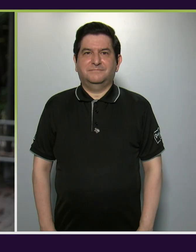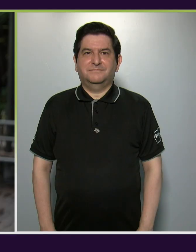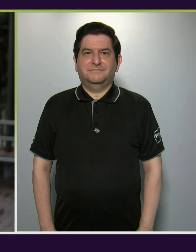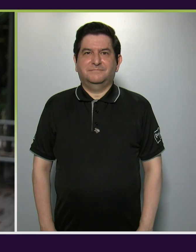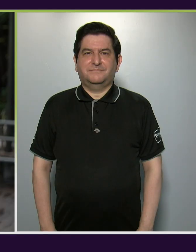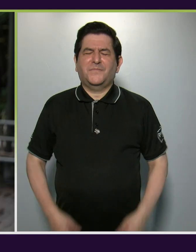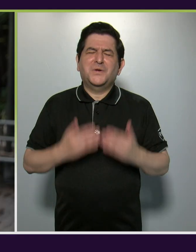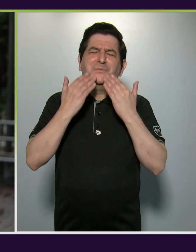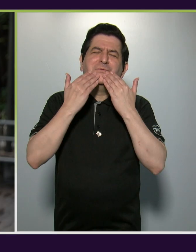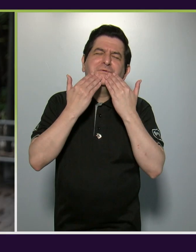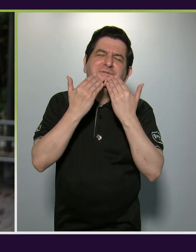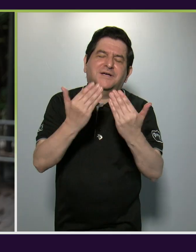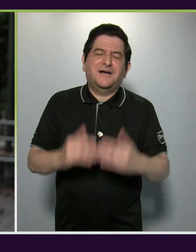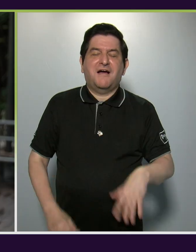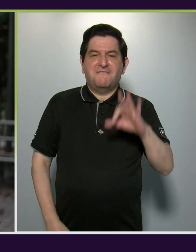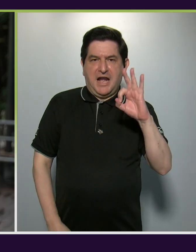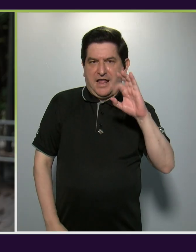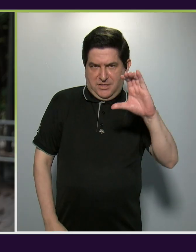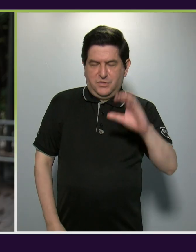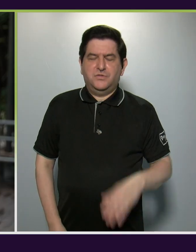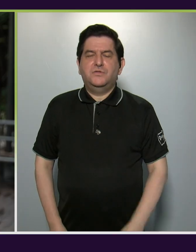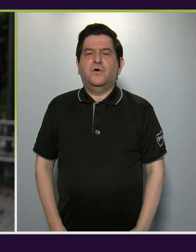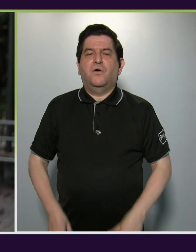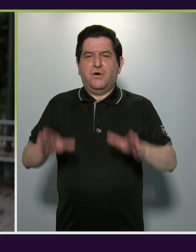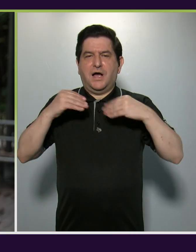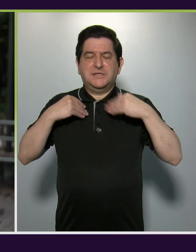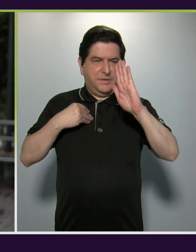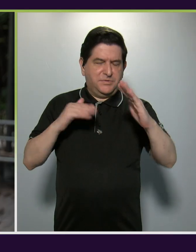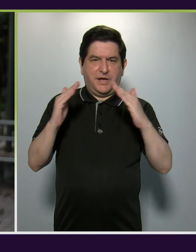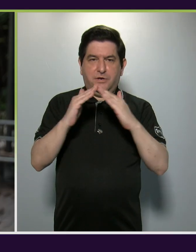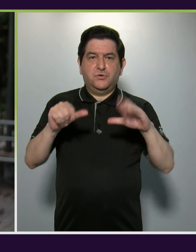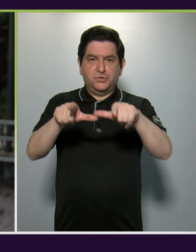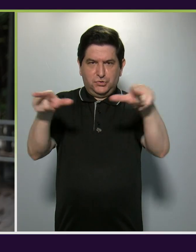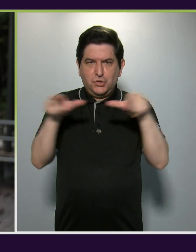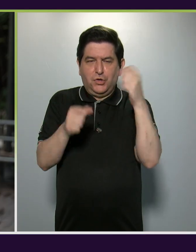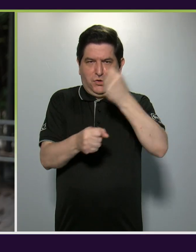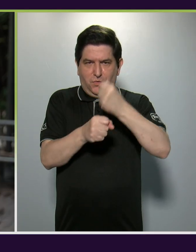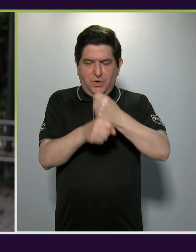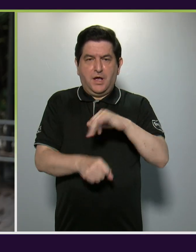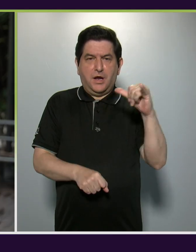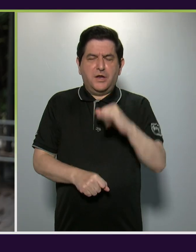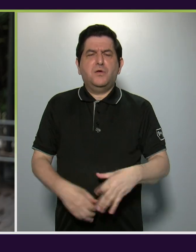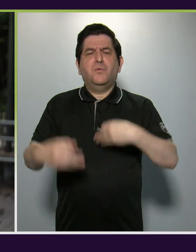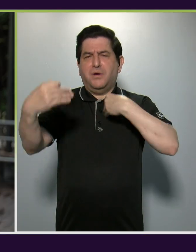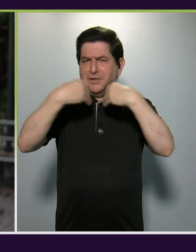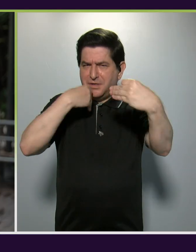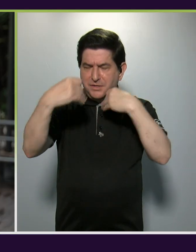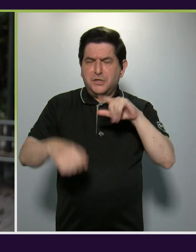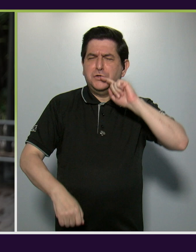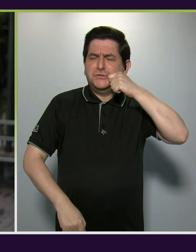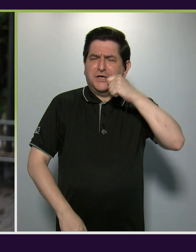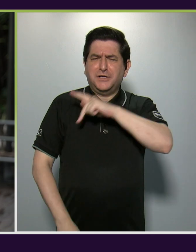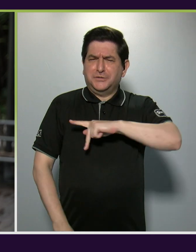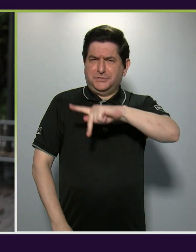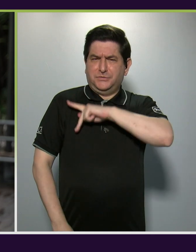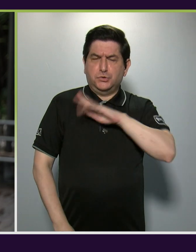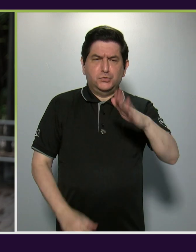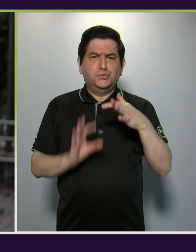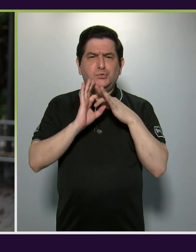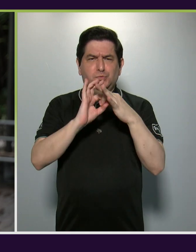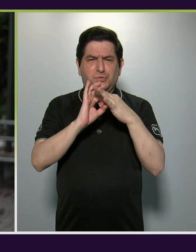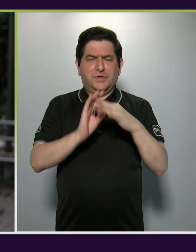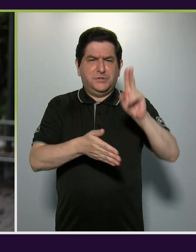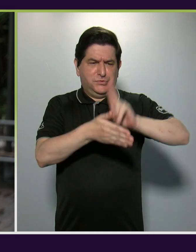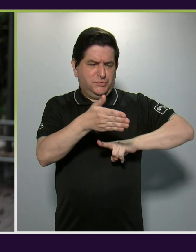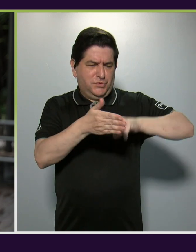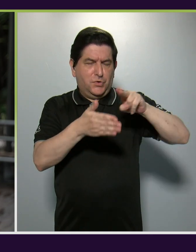Le agradecemos muchísimo a don Fernando por habernos recibido en su casa y estudio y también por habernos contado secretos tan íntimos de su relación con la